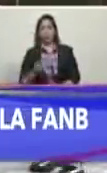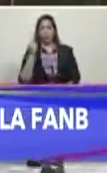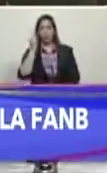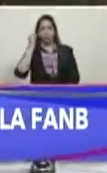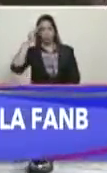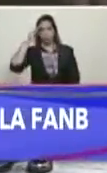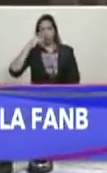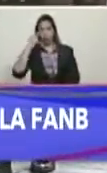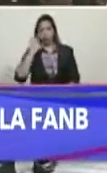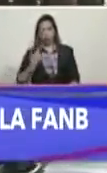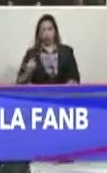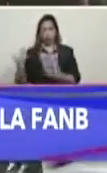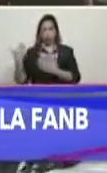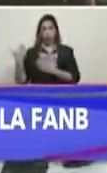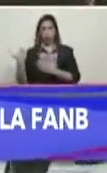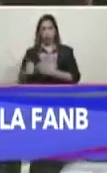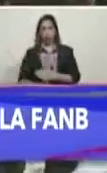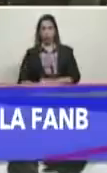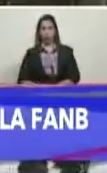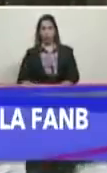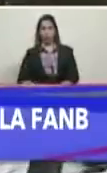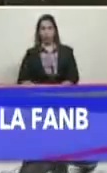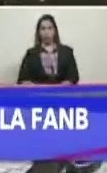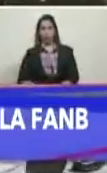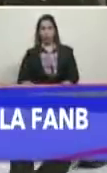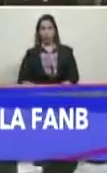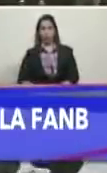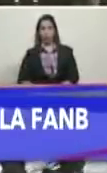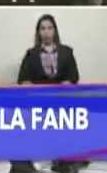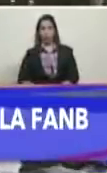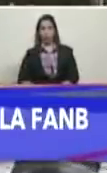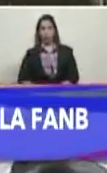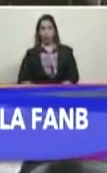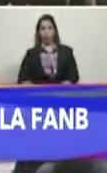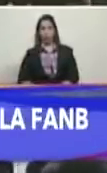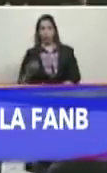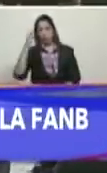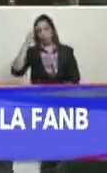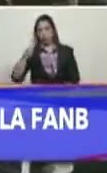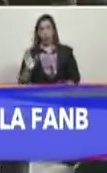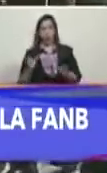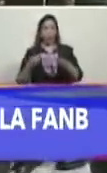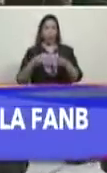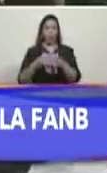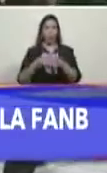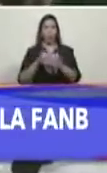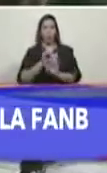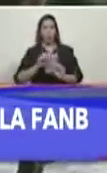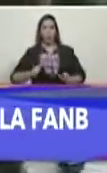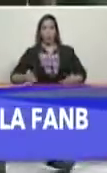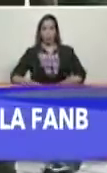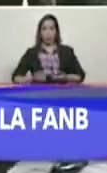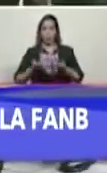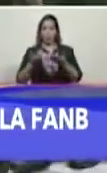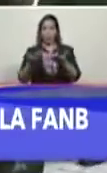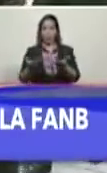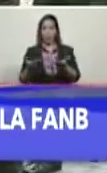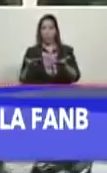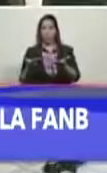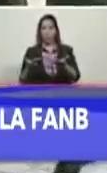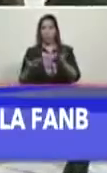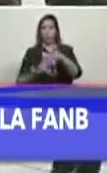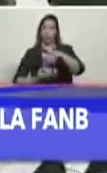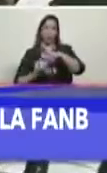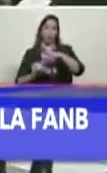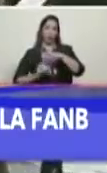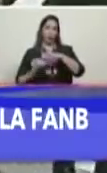Querales, comandante del pelotón de la compañía curso militar de la Academia Militar del Ejército Bolivariano, hará entrega del presente institucional